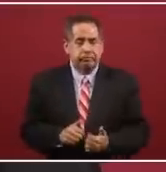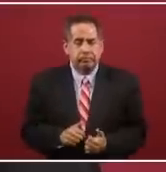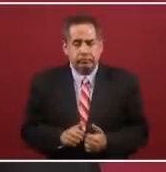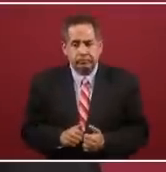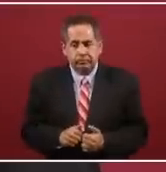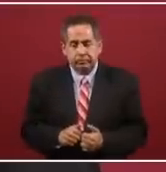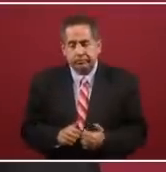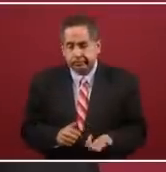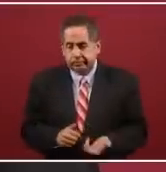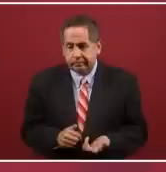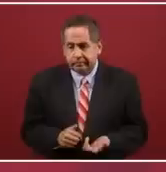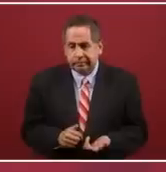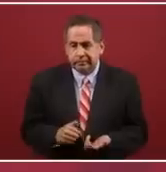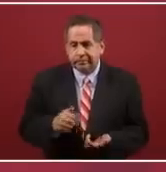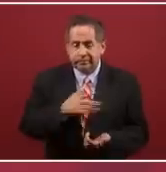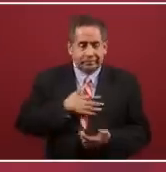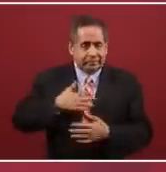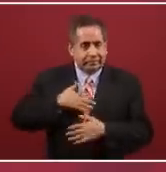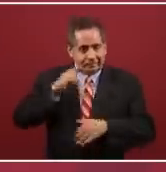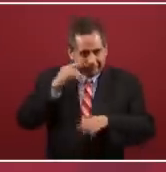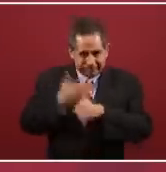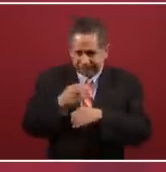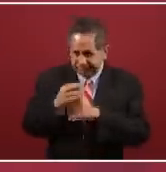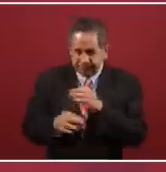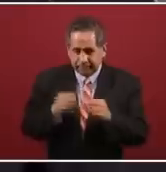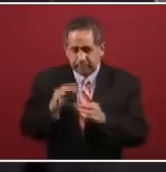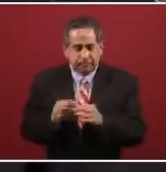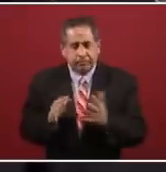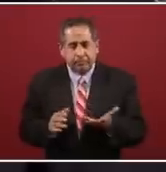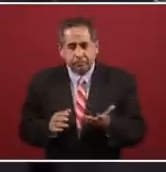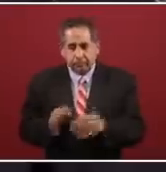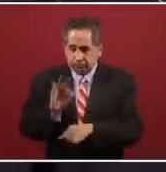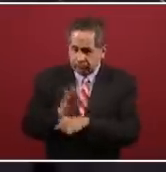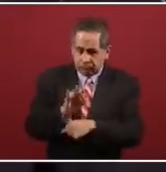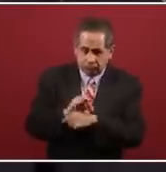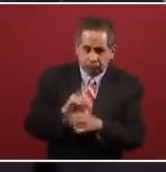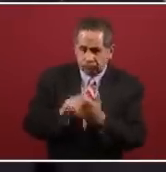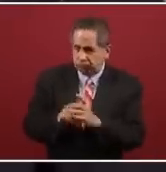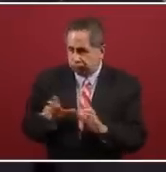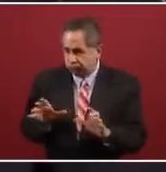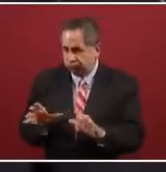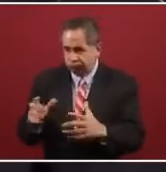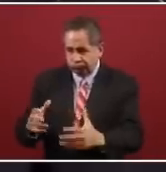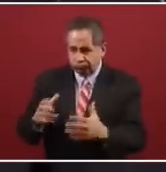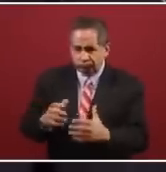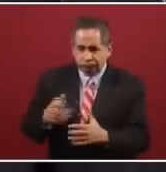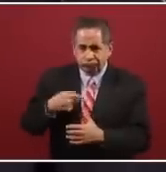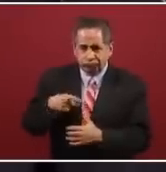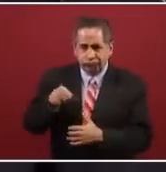O sea, tenemos la gran responsabilidad de protegerlos,